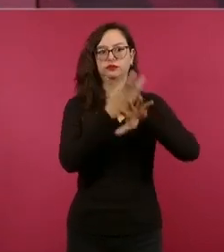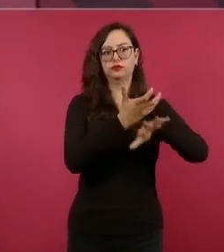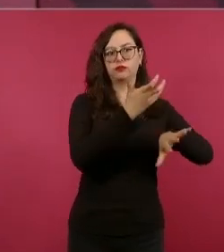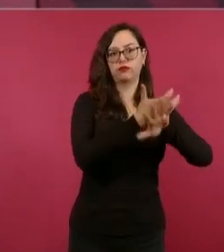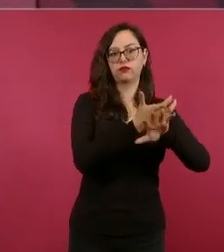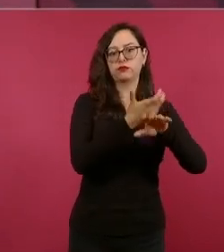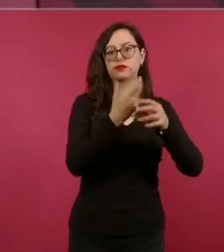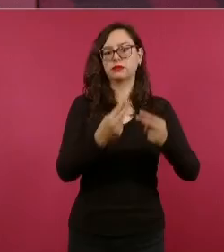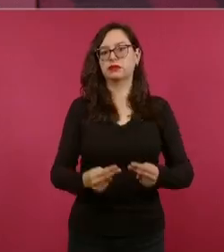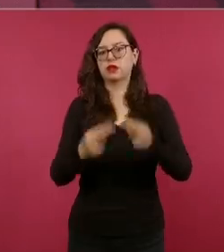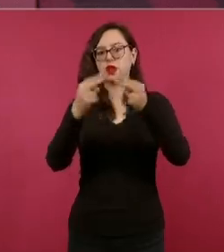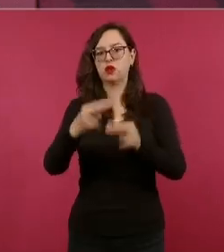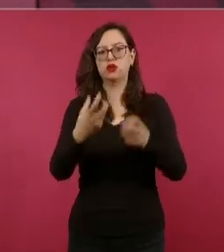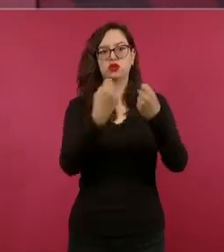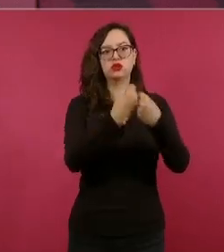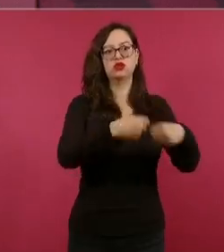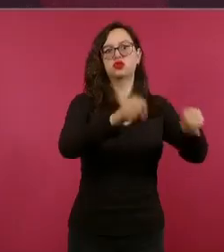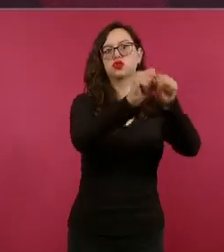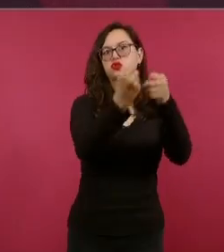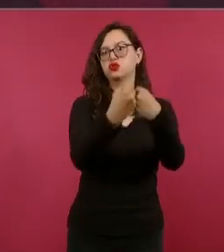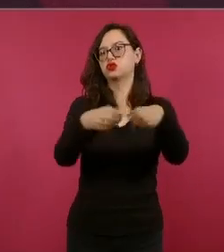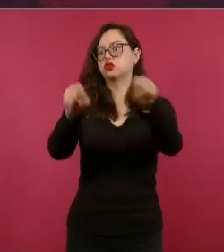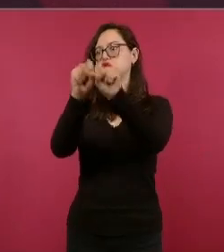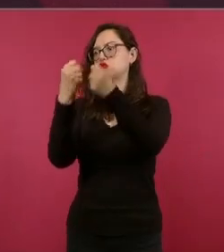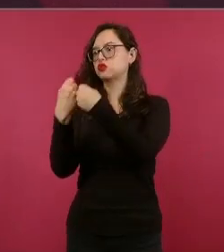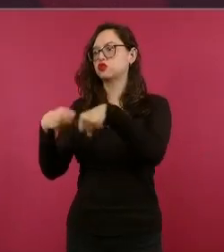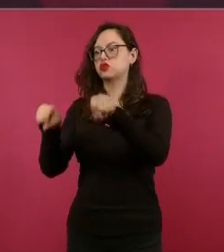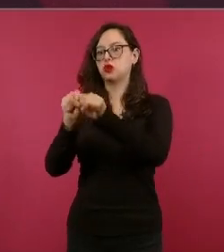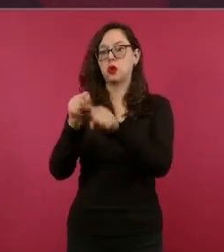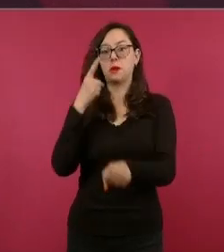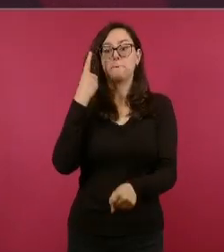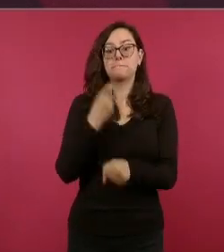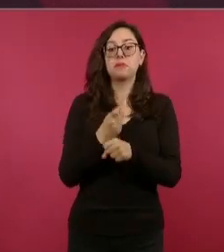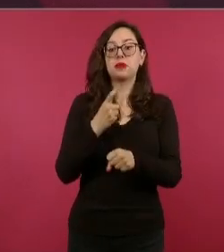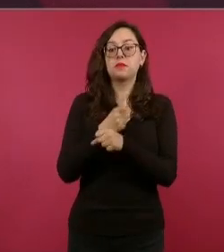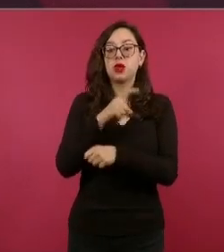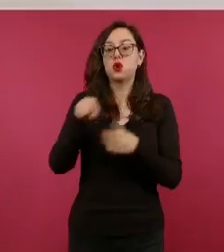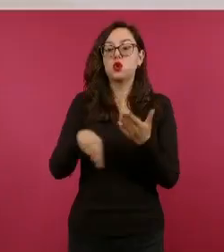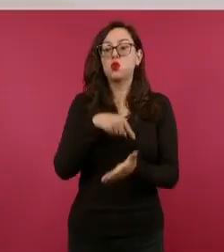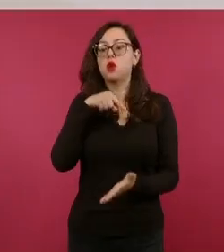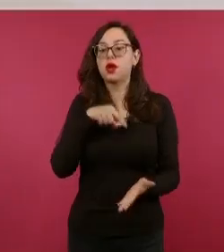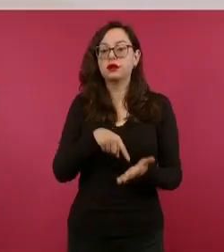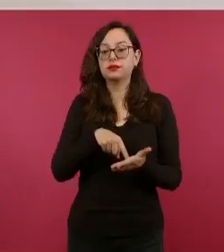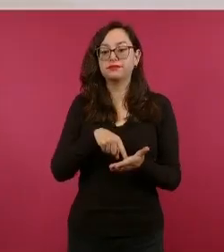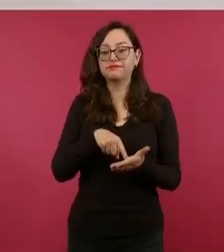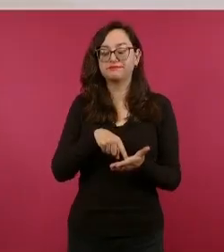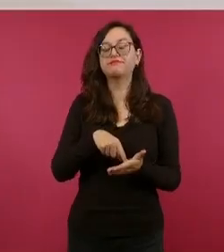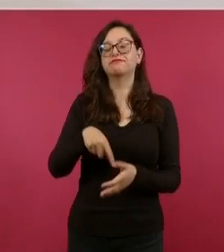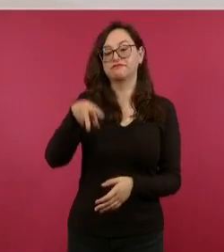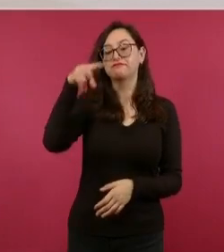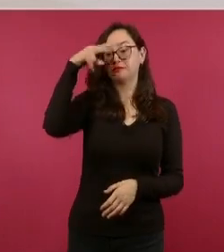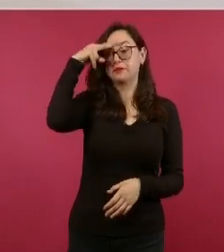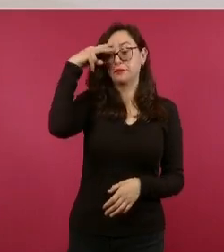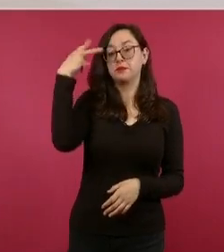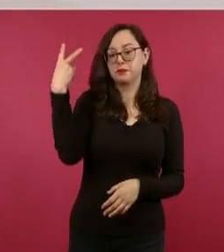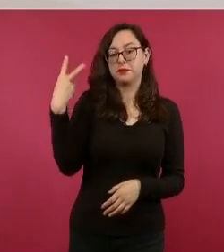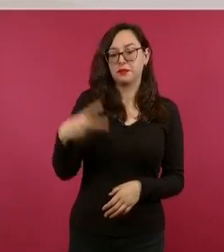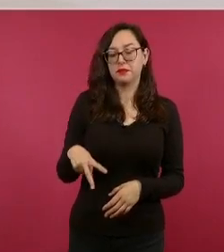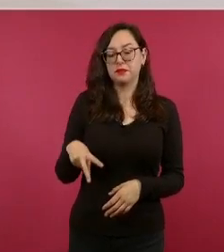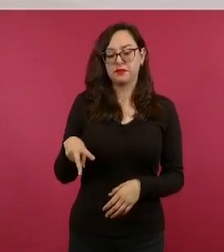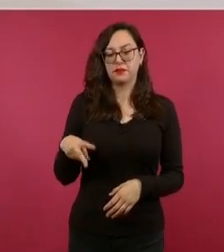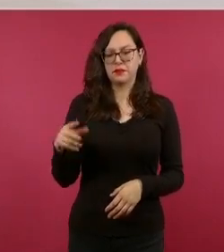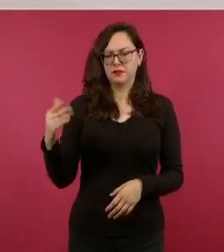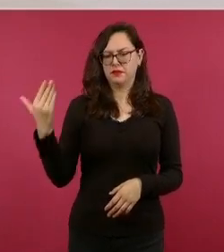comercial de Estados Unidos en el mundo, eso me lo acaba de decir el presidente